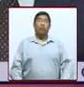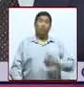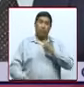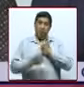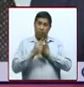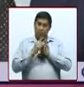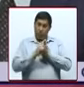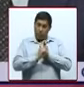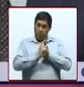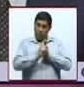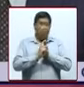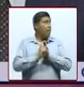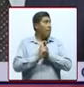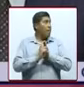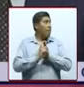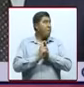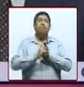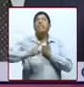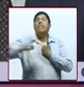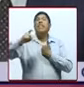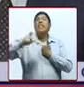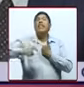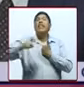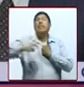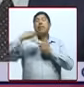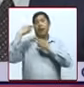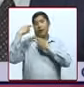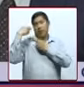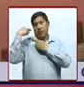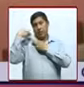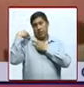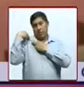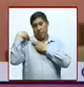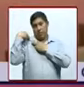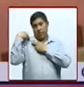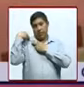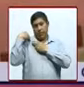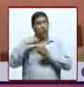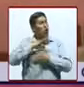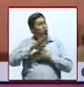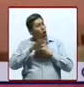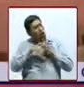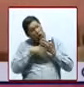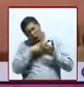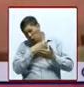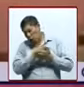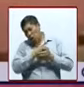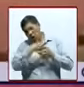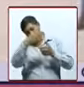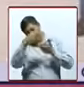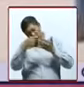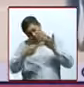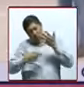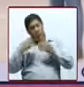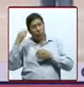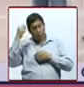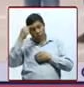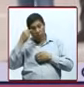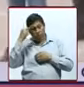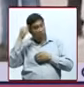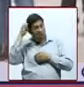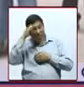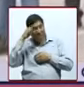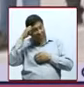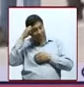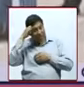Uno, es deber y responsabilidad de todos los órganos del poder público